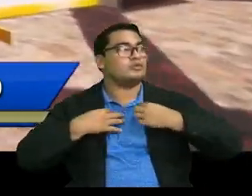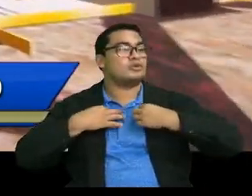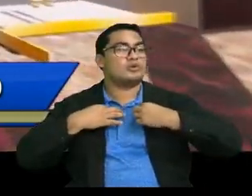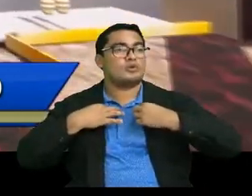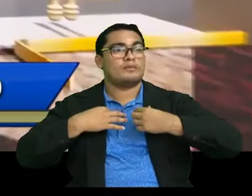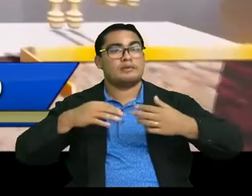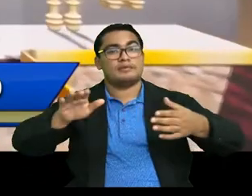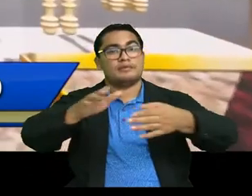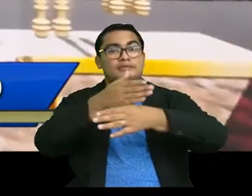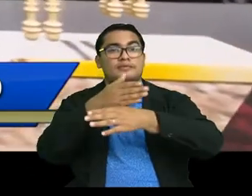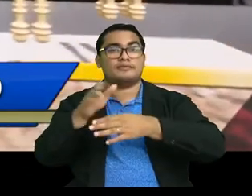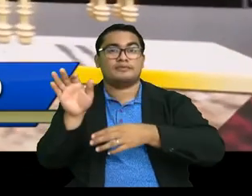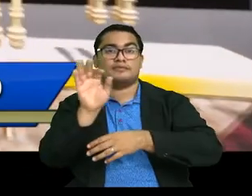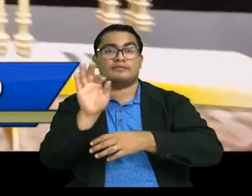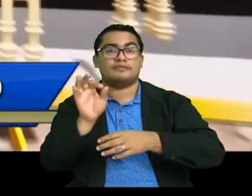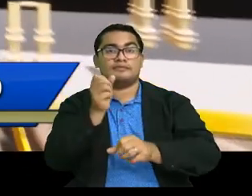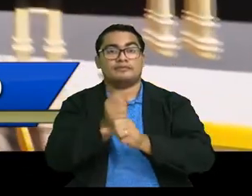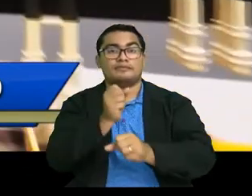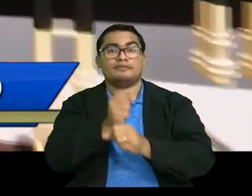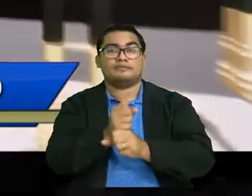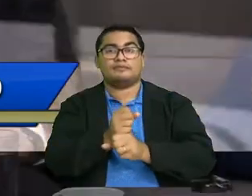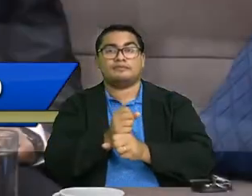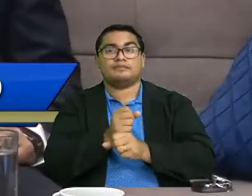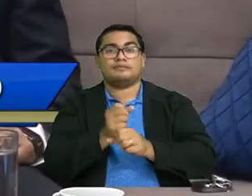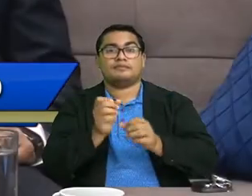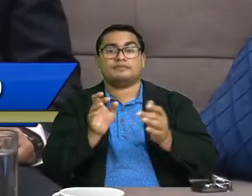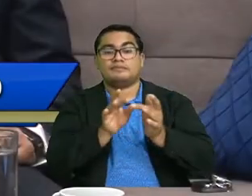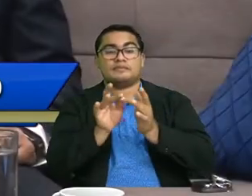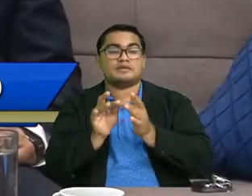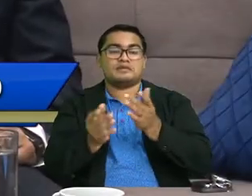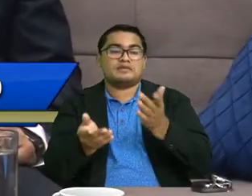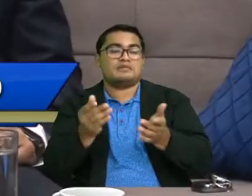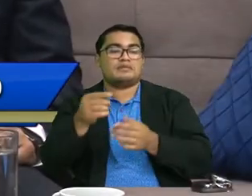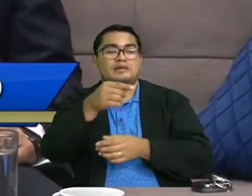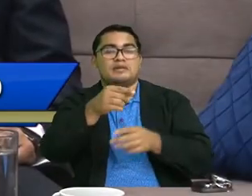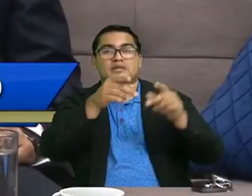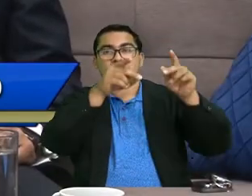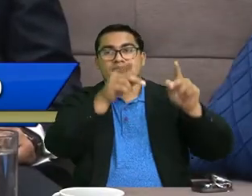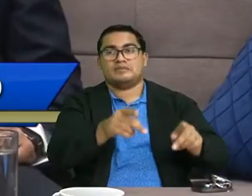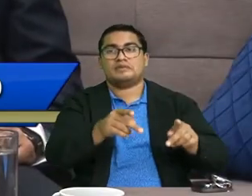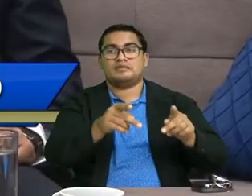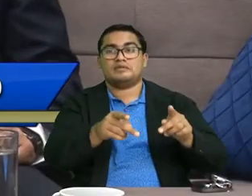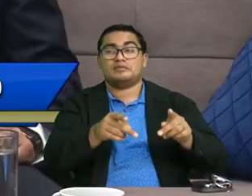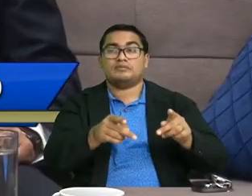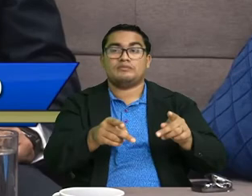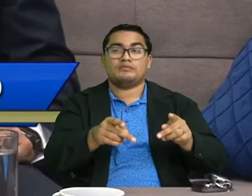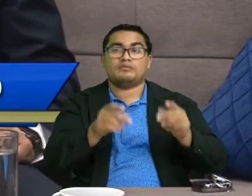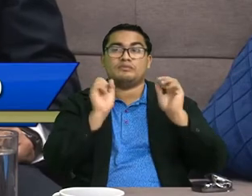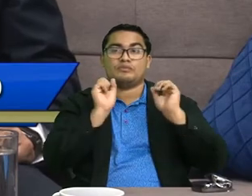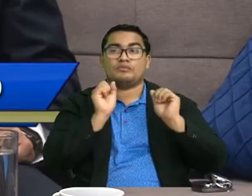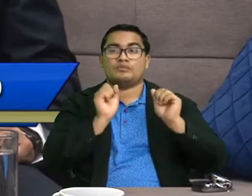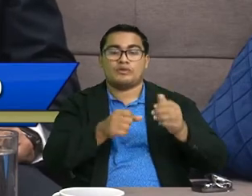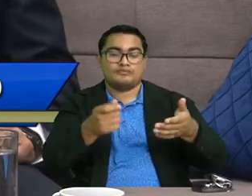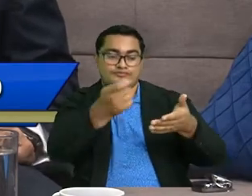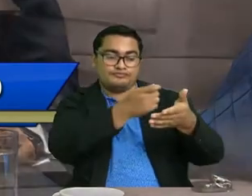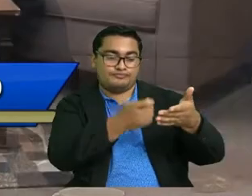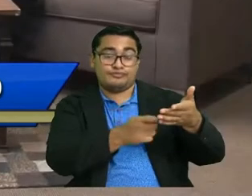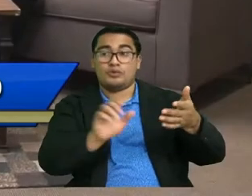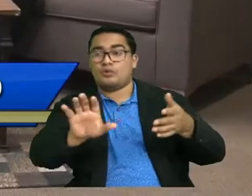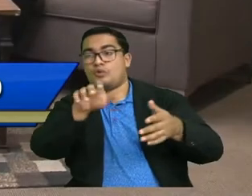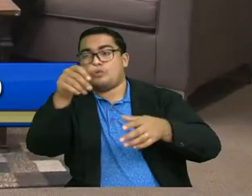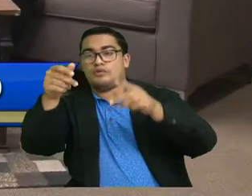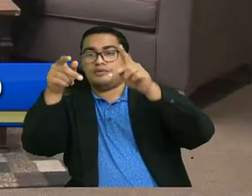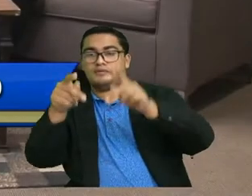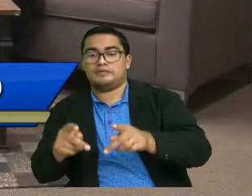diferentes roles en las actividades de una industria en particular, en donde uno puede ser proveedor, otro puede ser diseñador, otro se dedica a